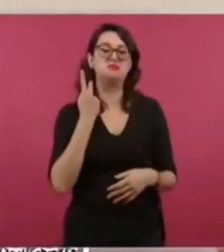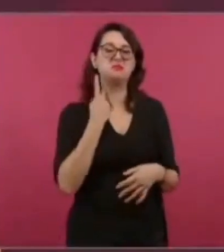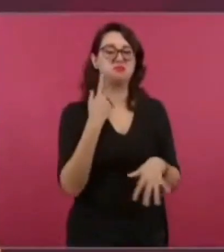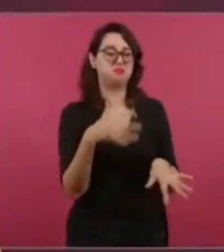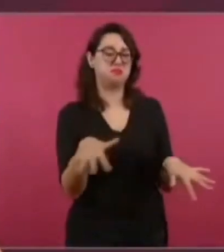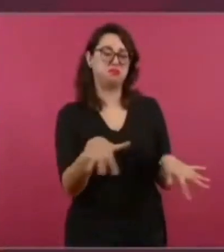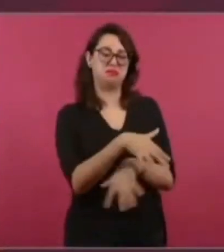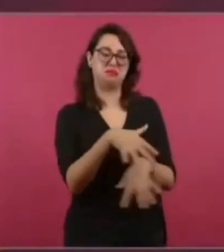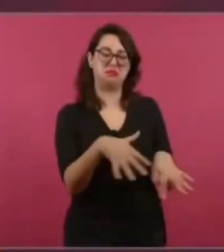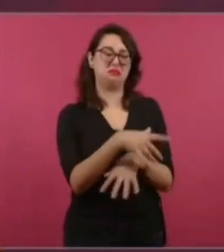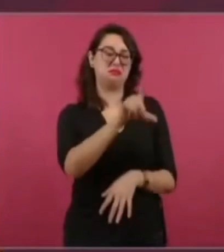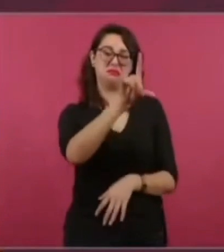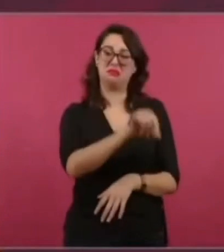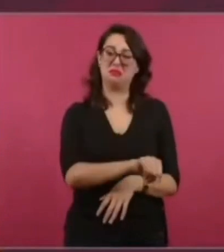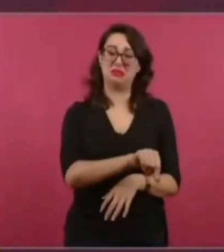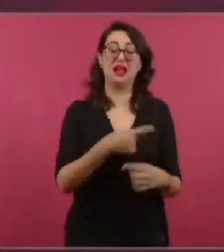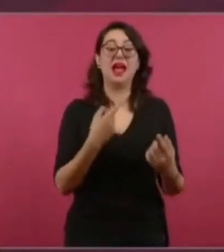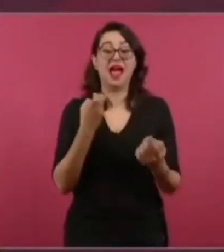temas